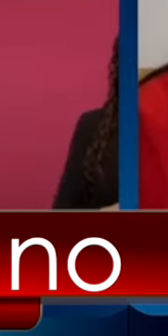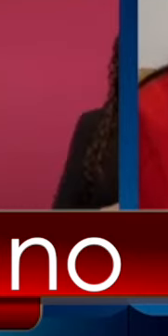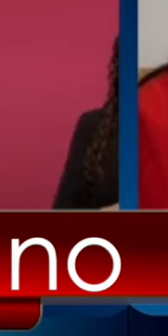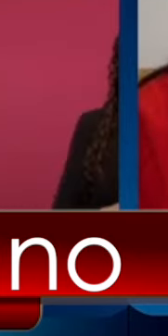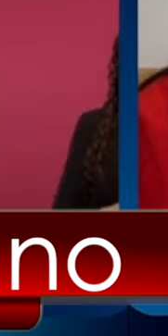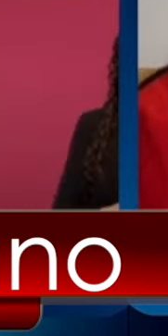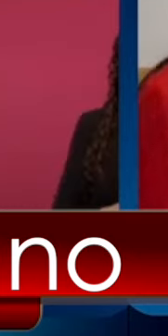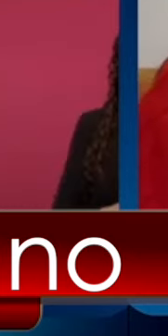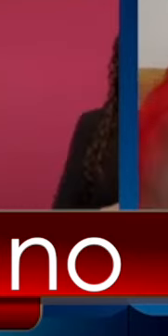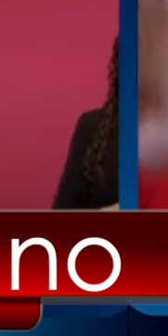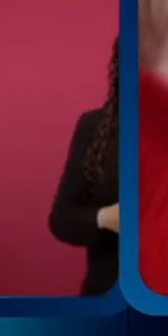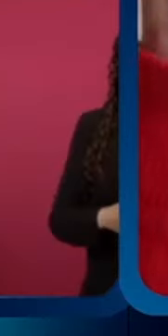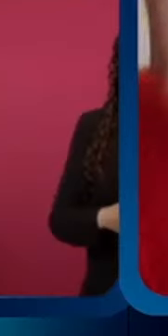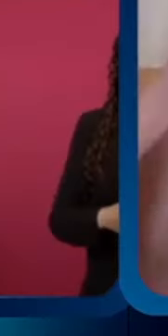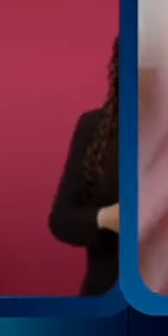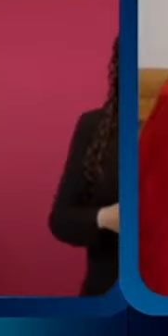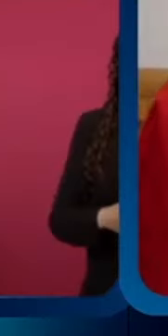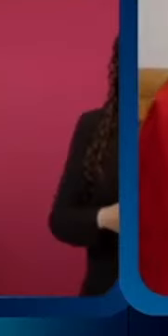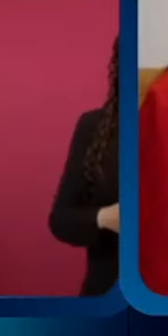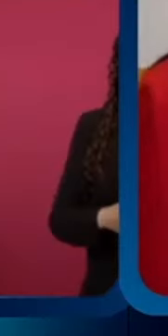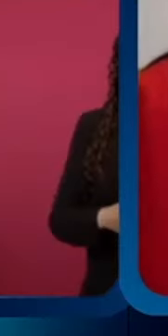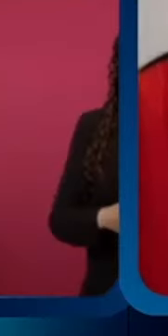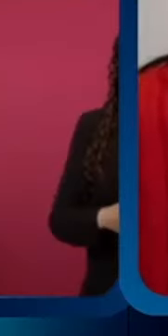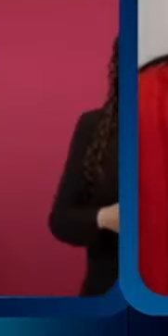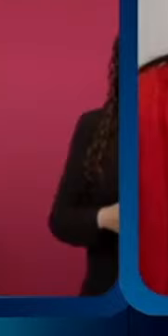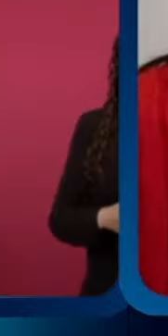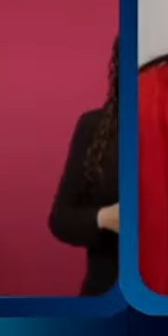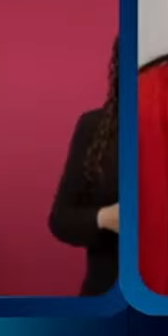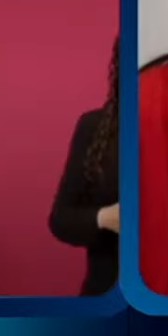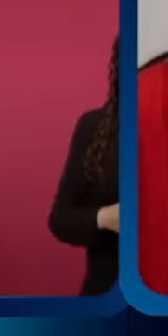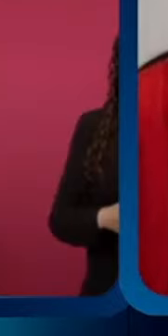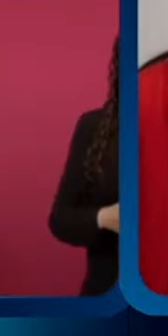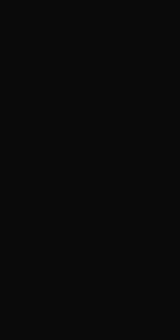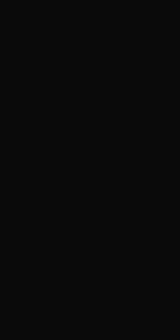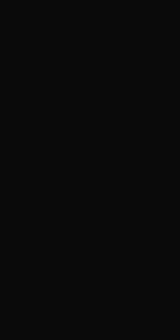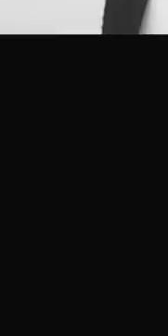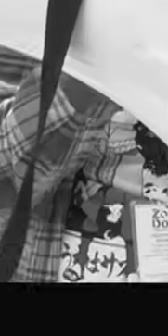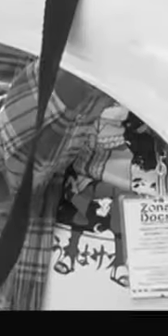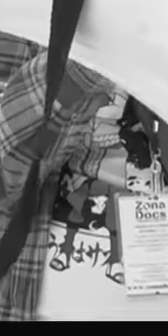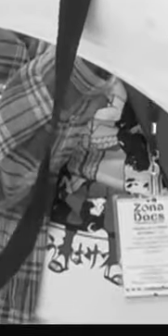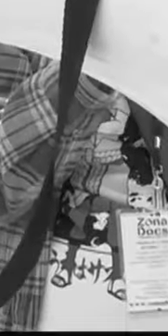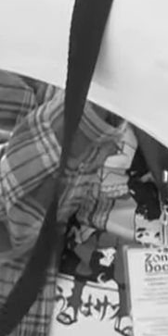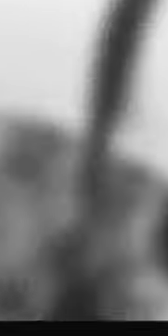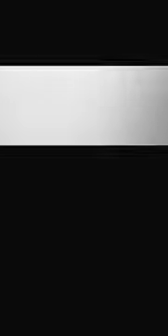Adela Micha. Gracias, presidente, por este mensaje de fuerza.